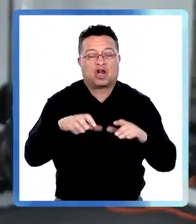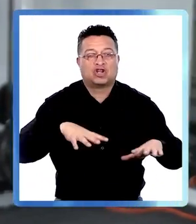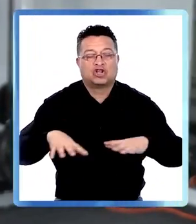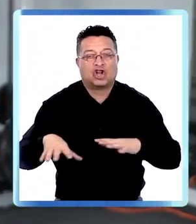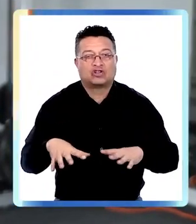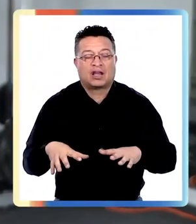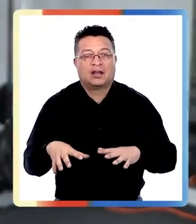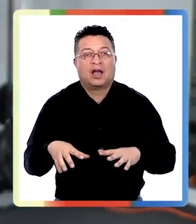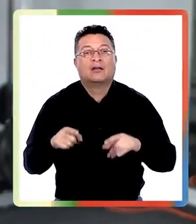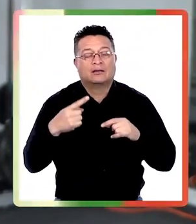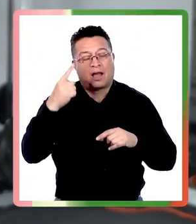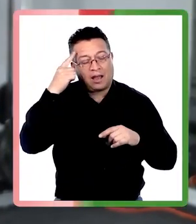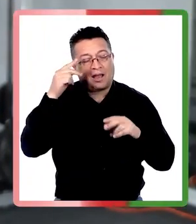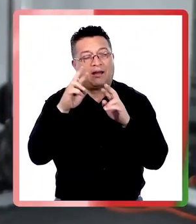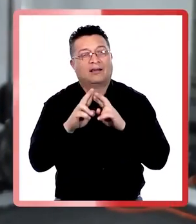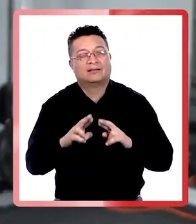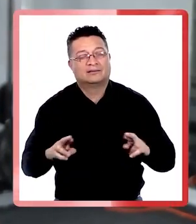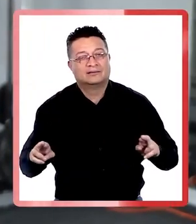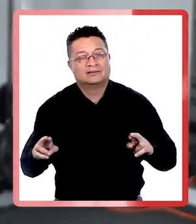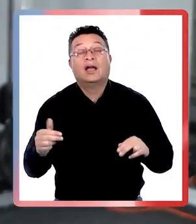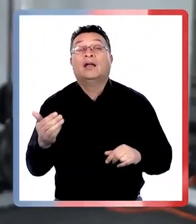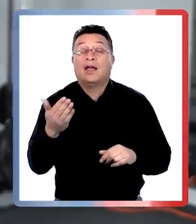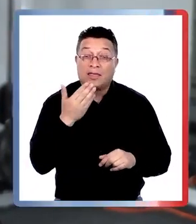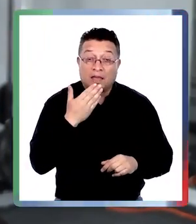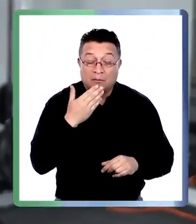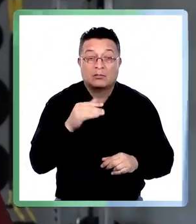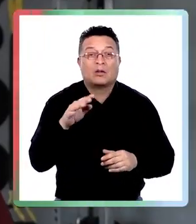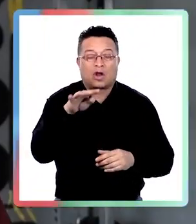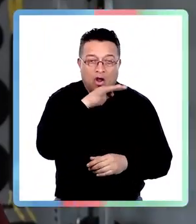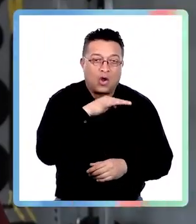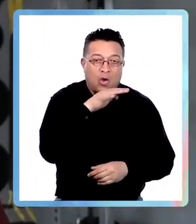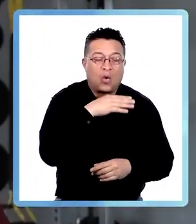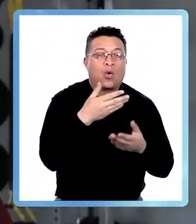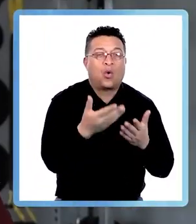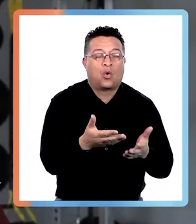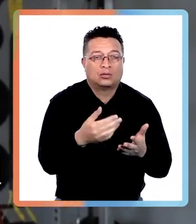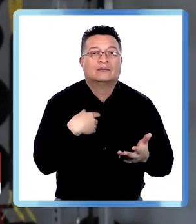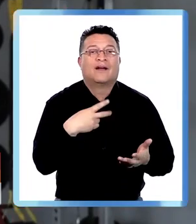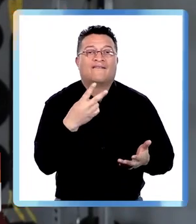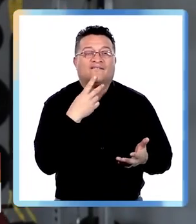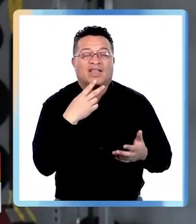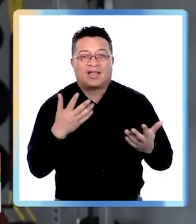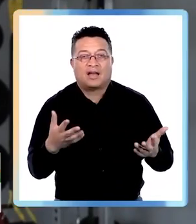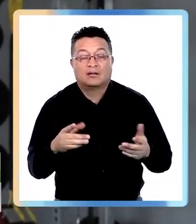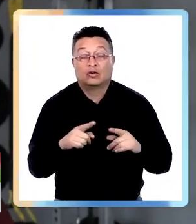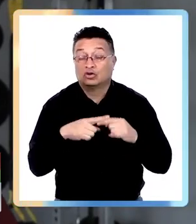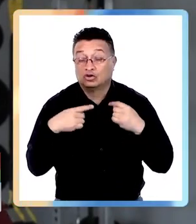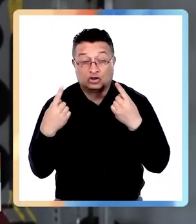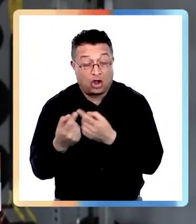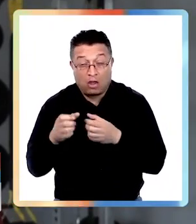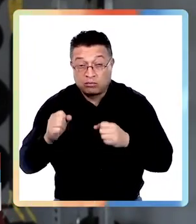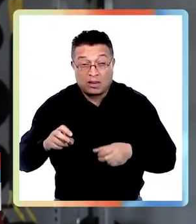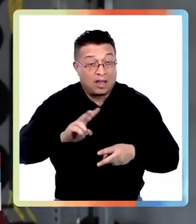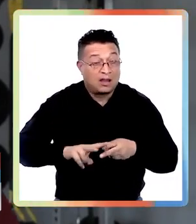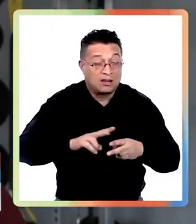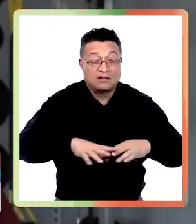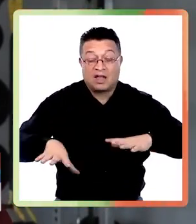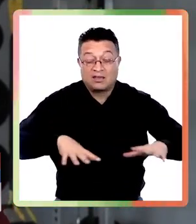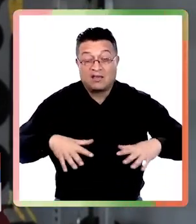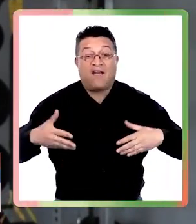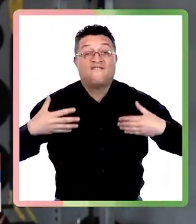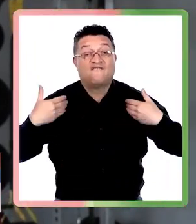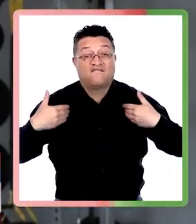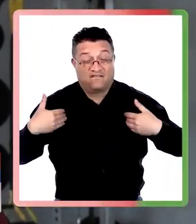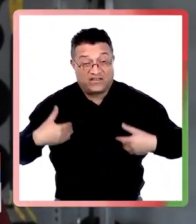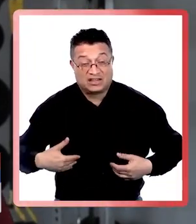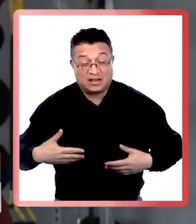tranquiliza y al mismo tiempo vas gozando de la vida. Todo lo que podamos realizar en cuanto a actividad física, la promoción, ¿cierto?, el